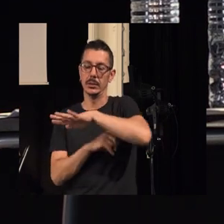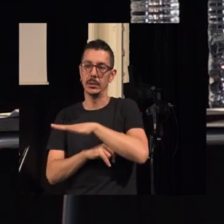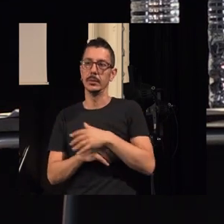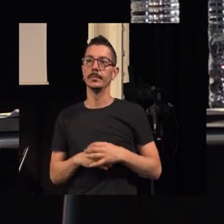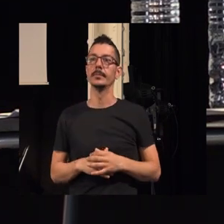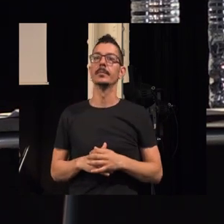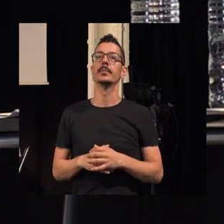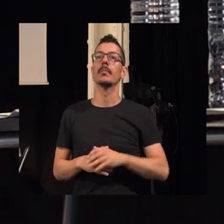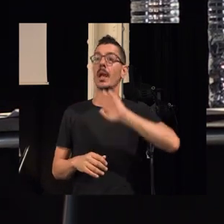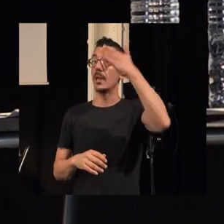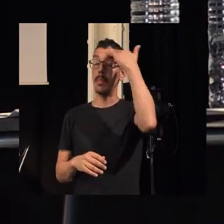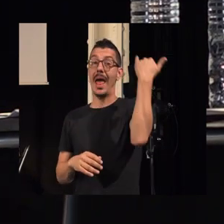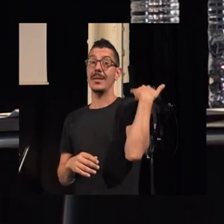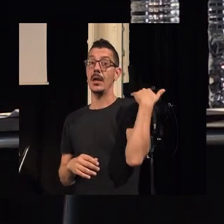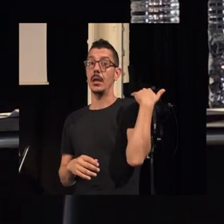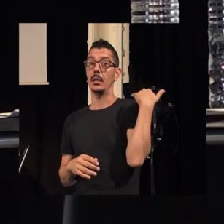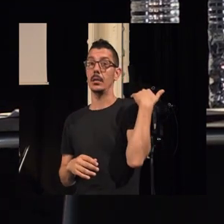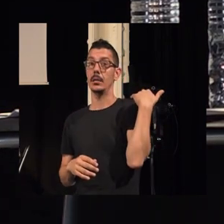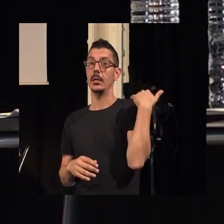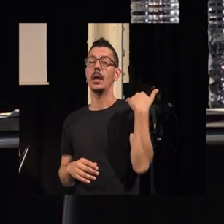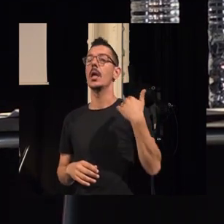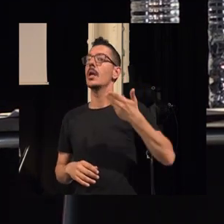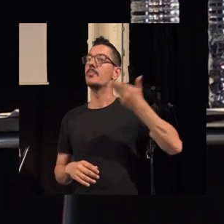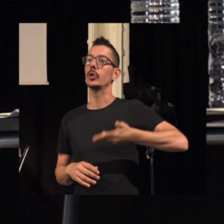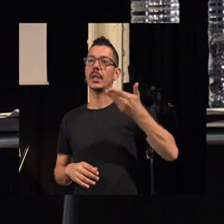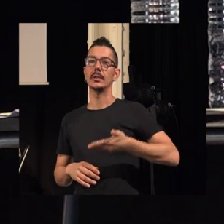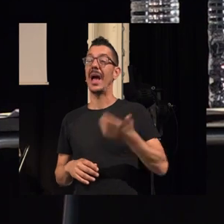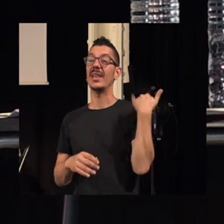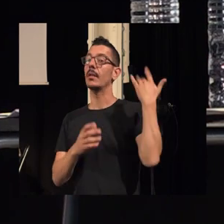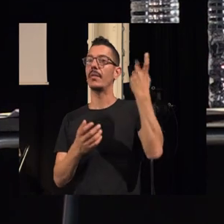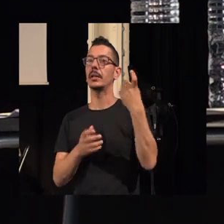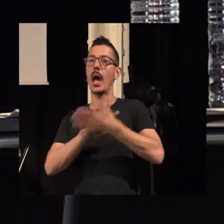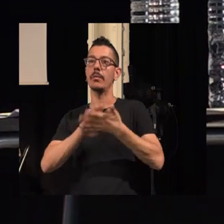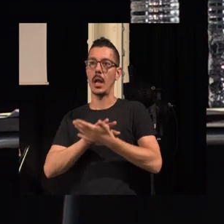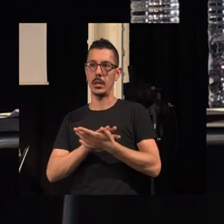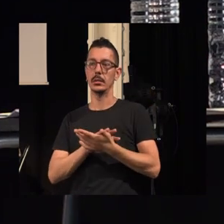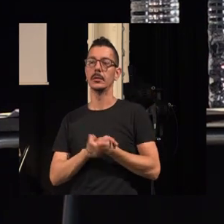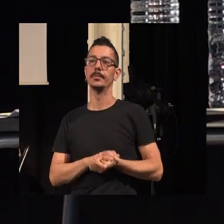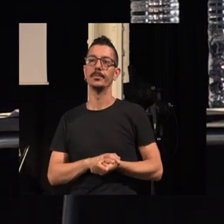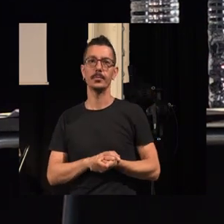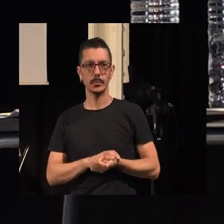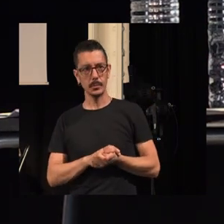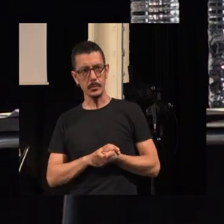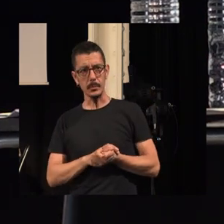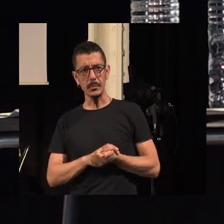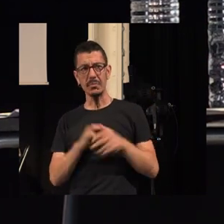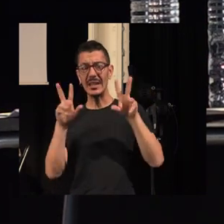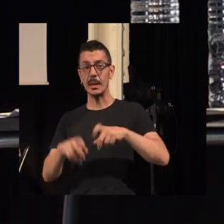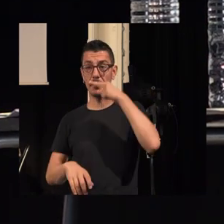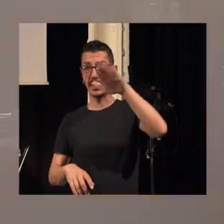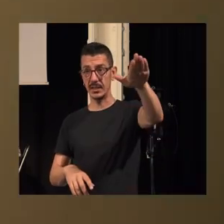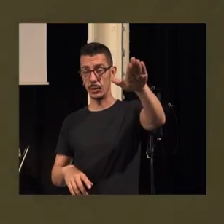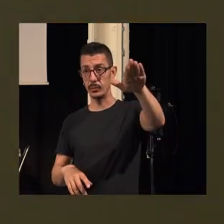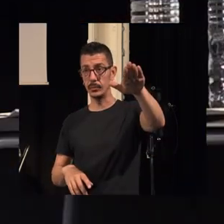porque el tiempo está terminando, el fascismo. No podemos hablar ni de políticas locales hoy sin hablar